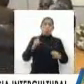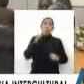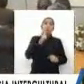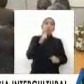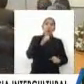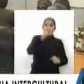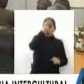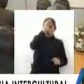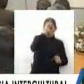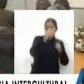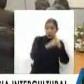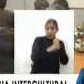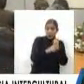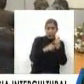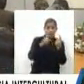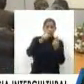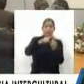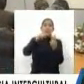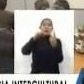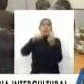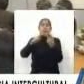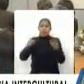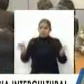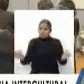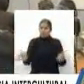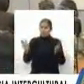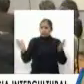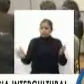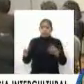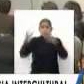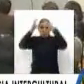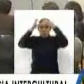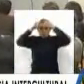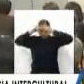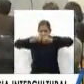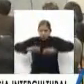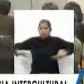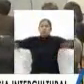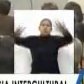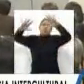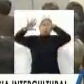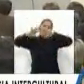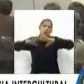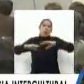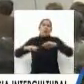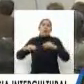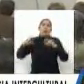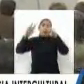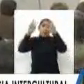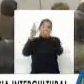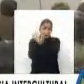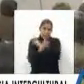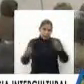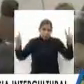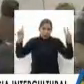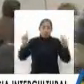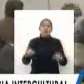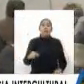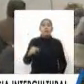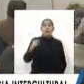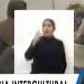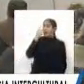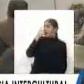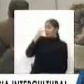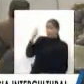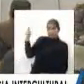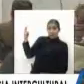y líderes, la generación y difusión de conocimientos en torno al ejercicio democrático. Como ustedes podrán